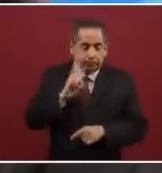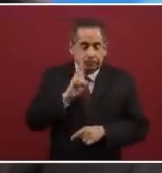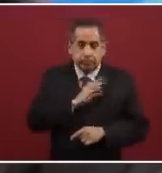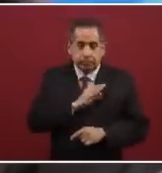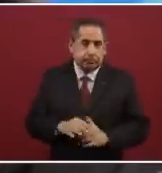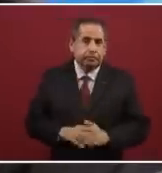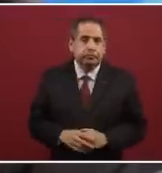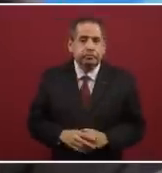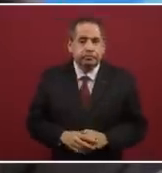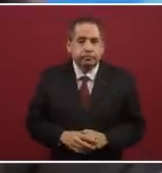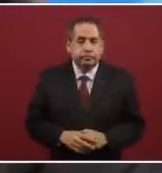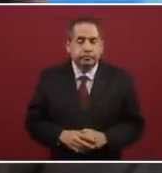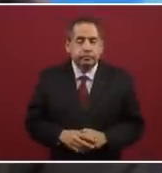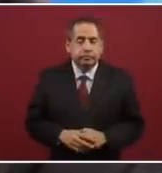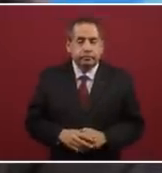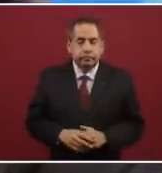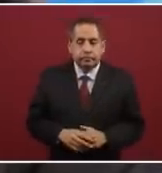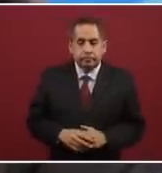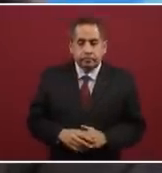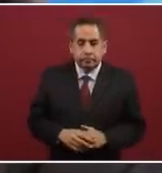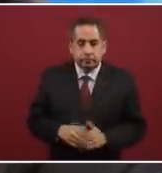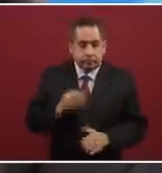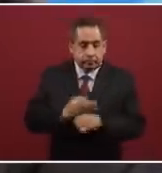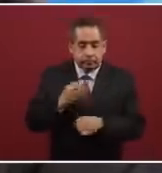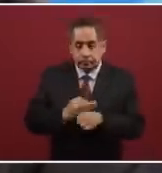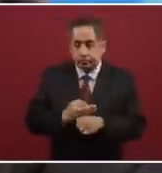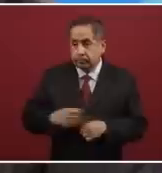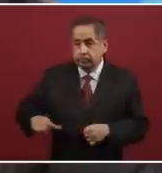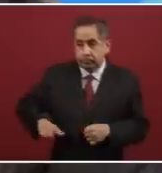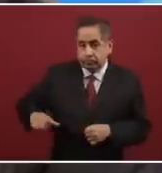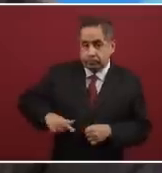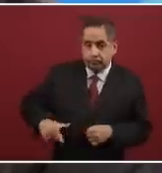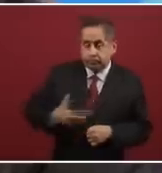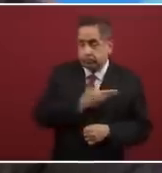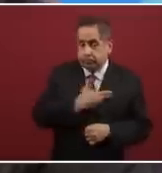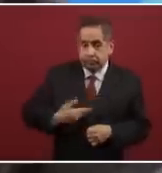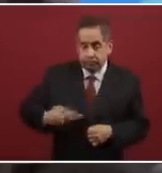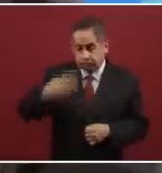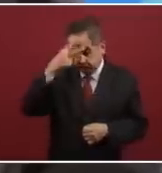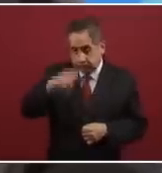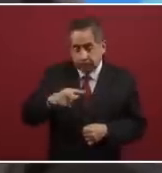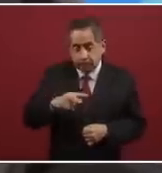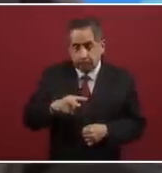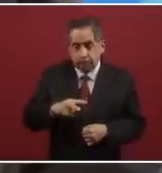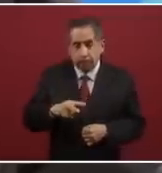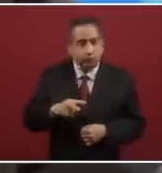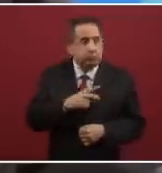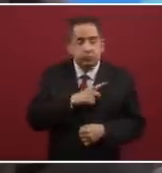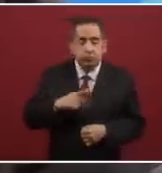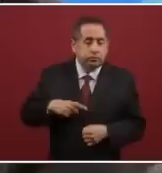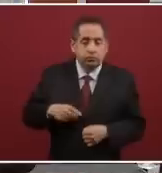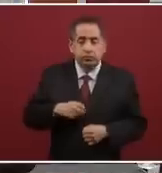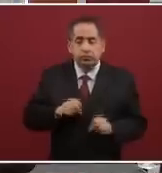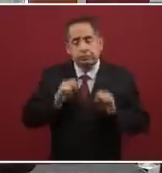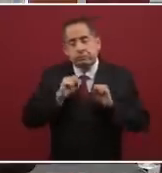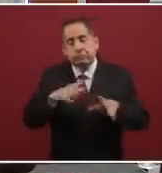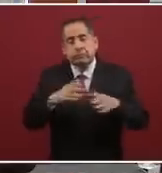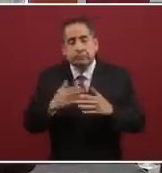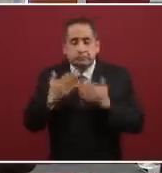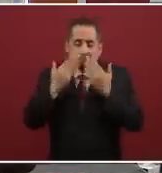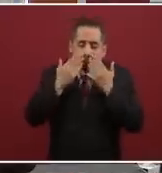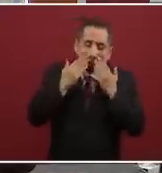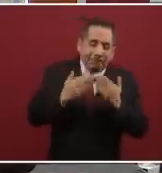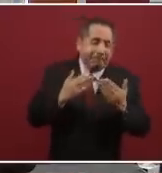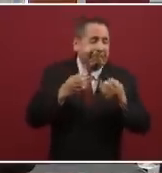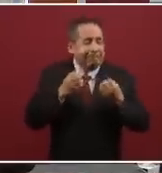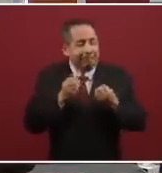En este gobierno, esa es la instrucción que nos ha dado el presidente de la República, no debemos permitir el tráfico de personas.